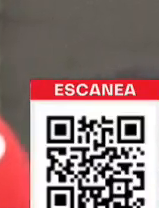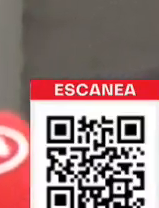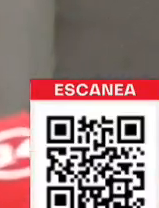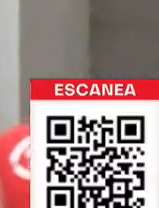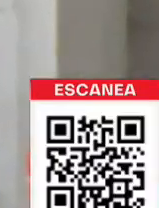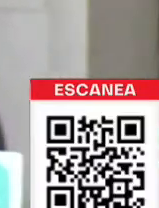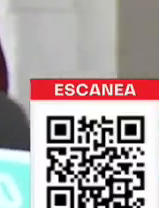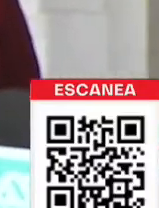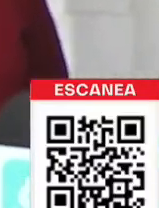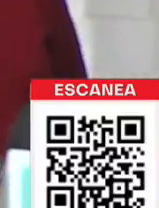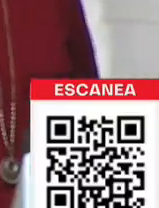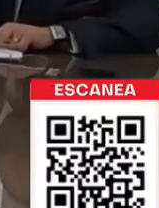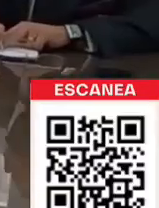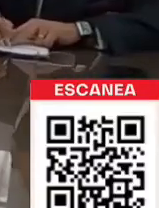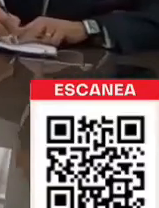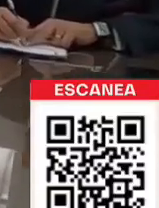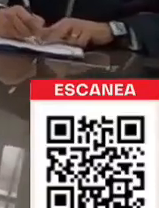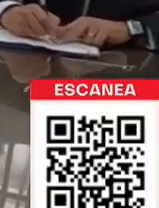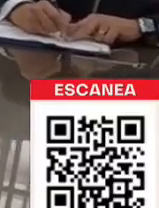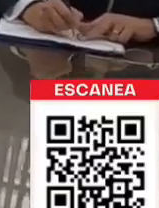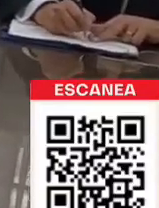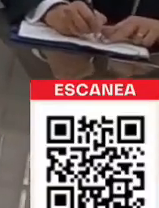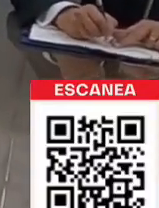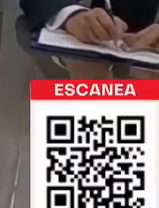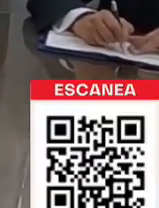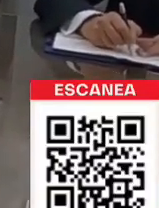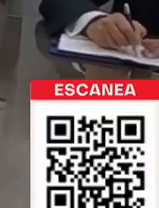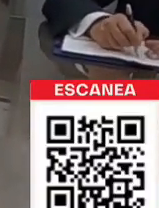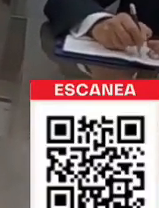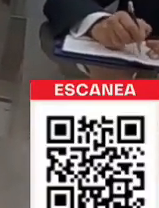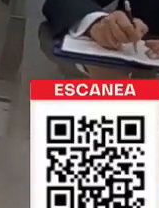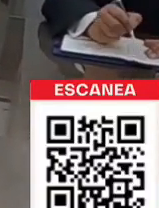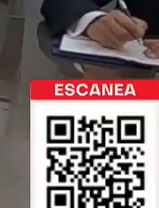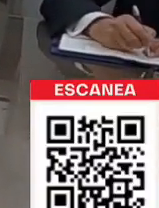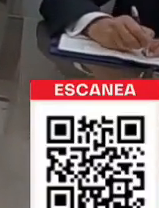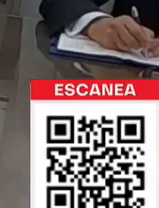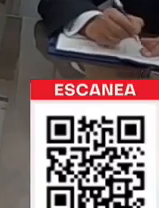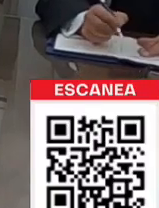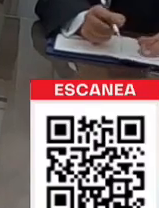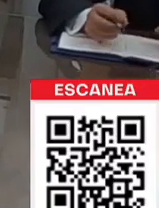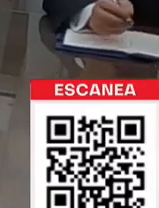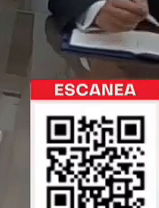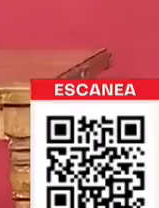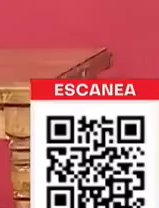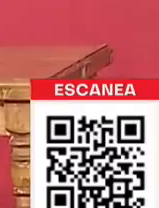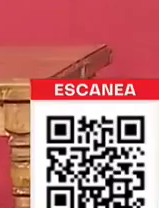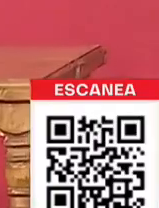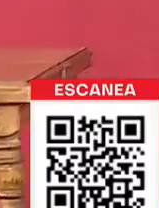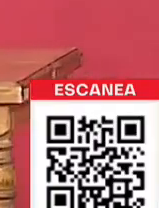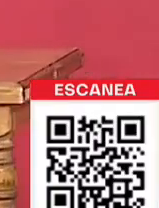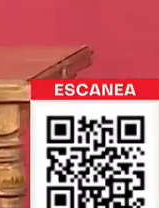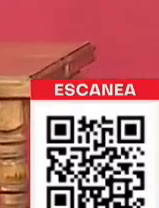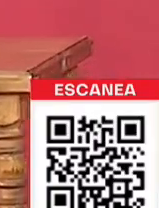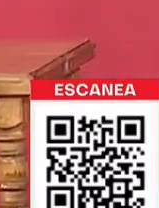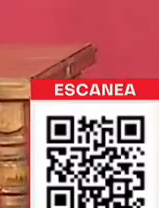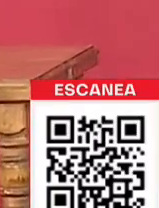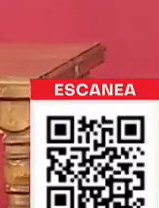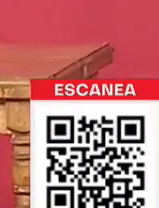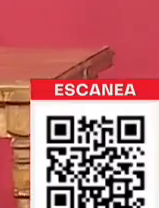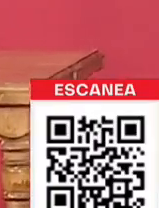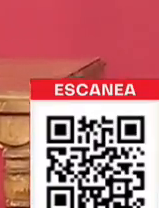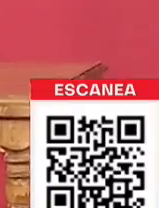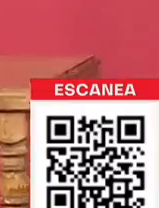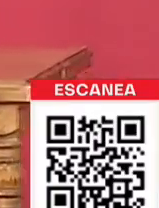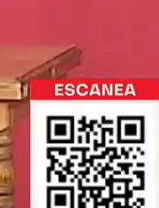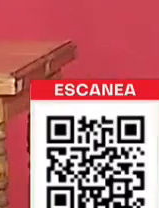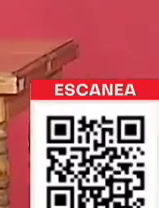políticos quienes recordaron los diversos ataques en donde han surgido víctimas civiles por esto la oposición acusó desconocimiento y